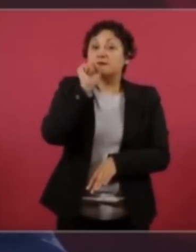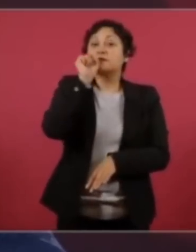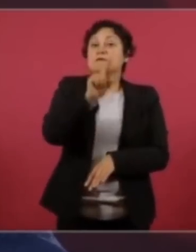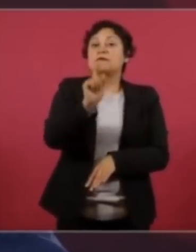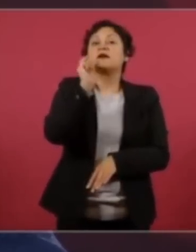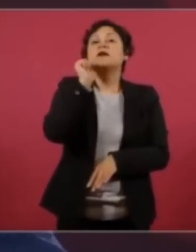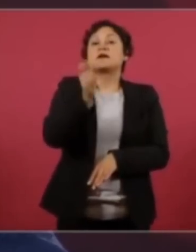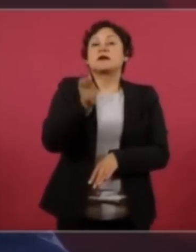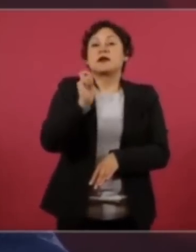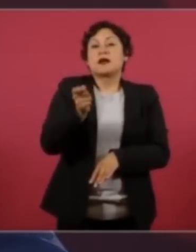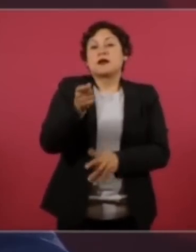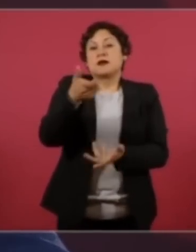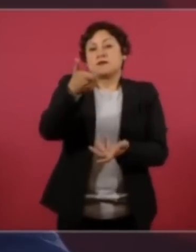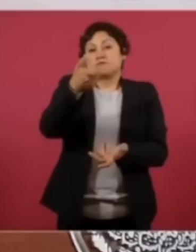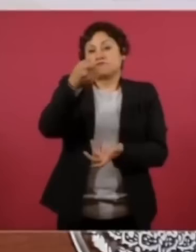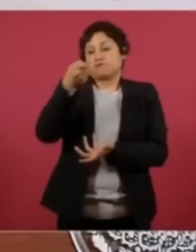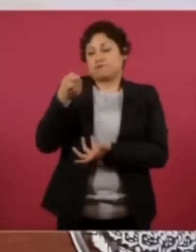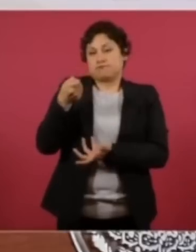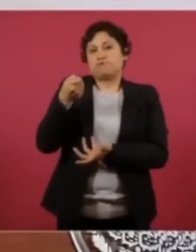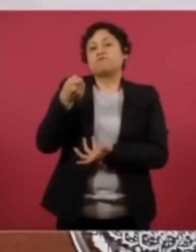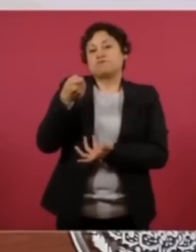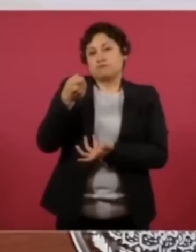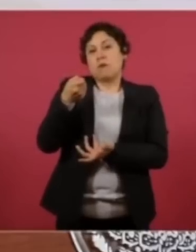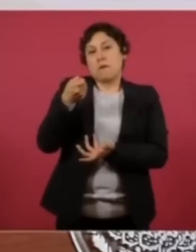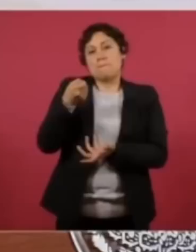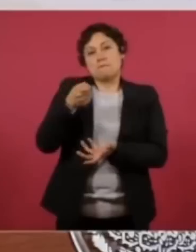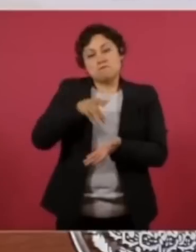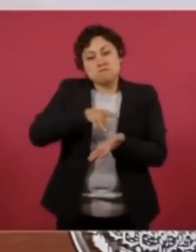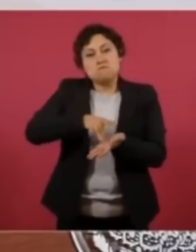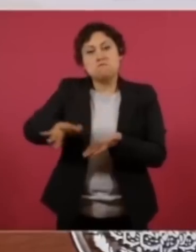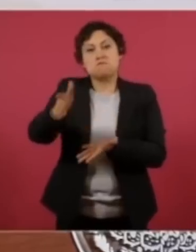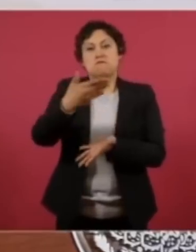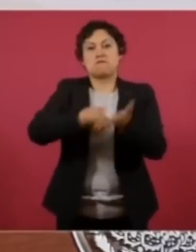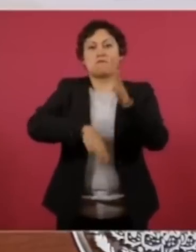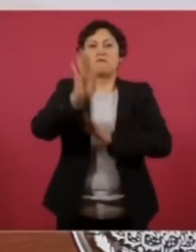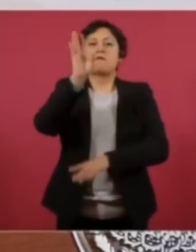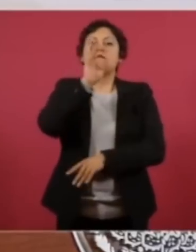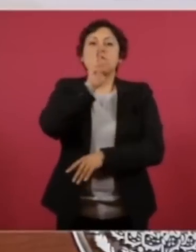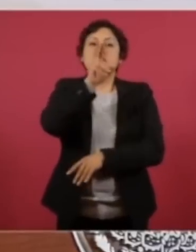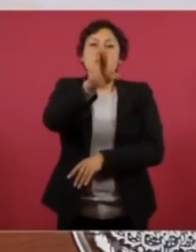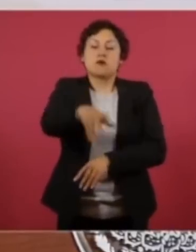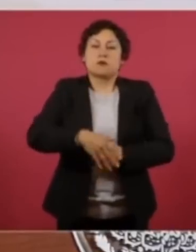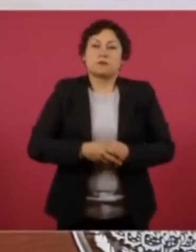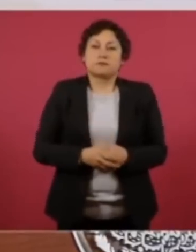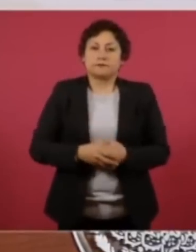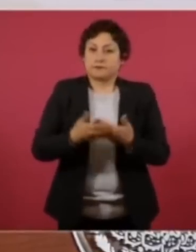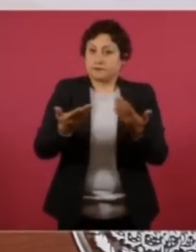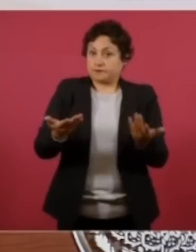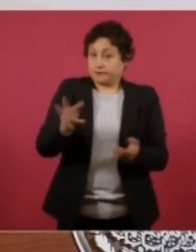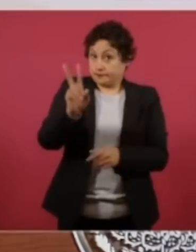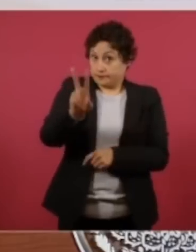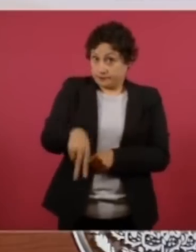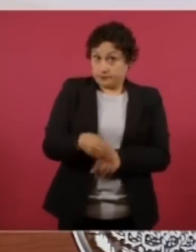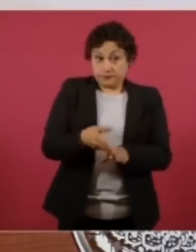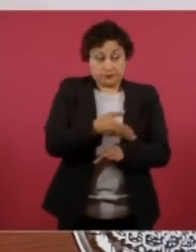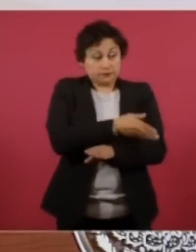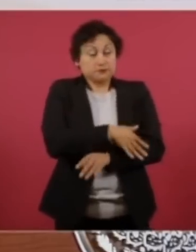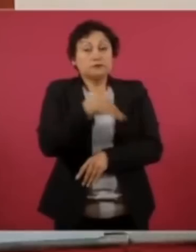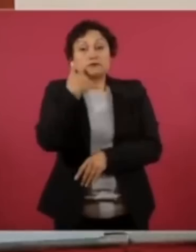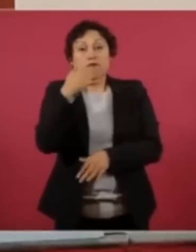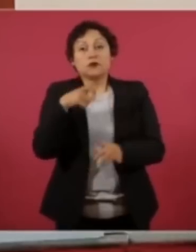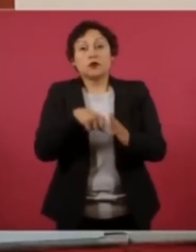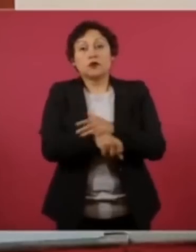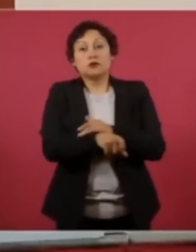fondos para el desarrollo. Lo que va, cuando hay corrupción, a unas cuantas manos,